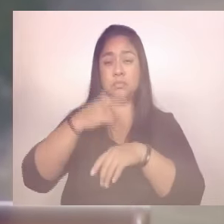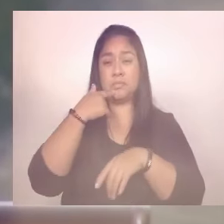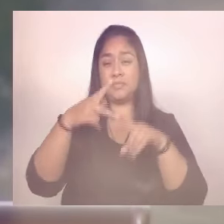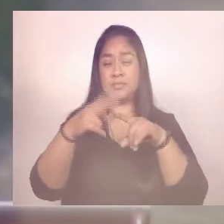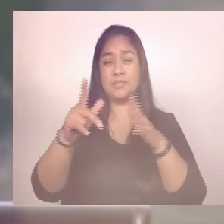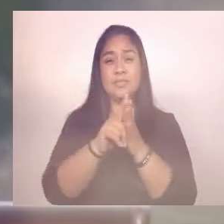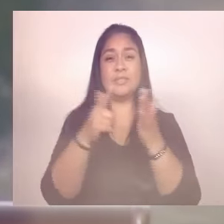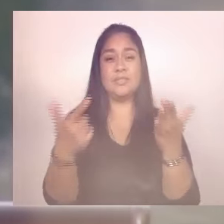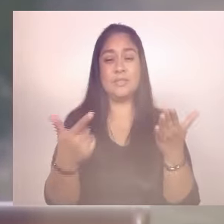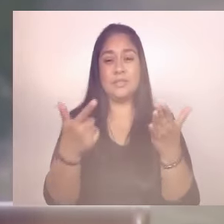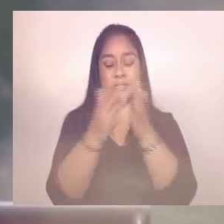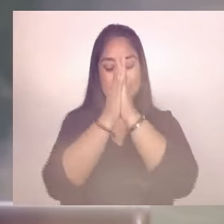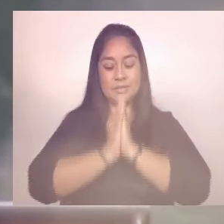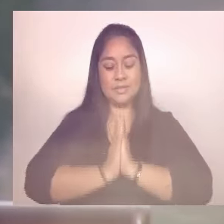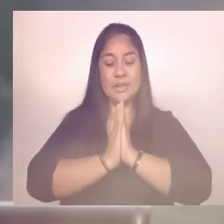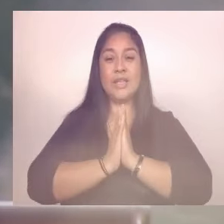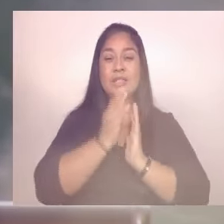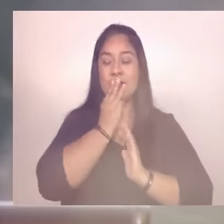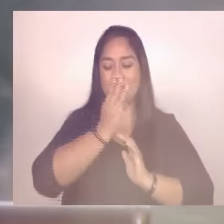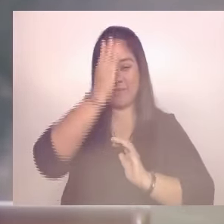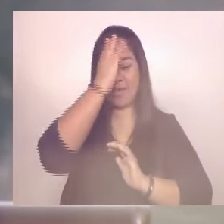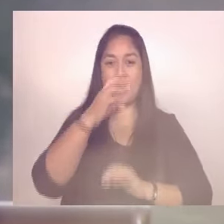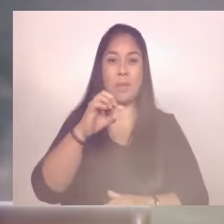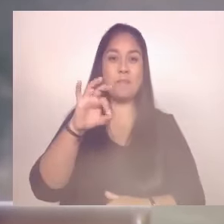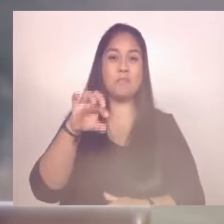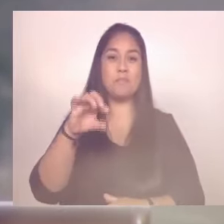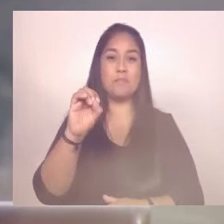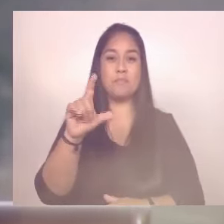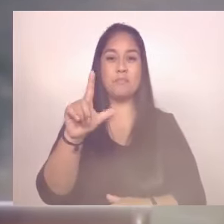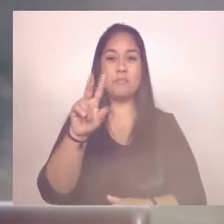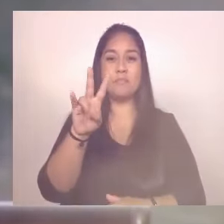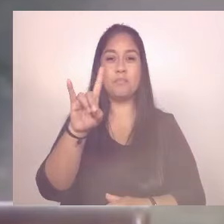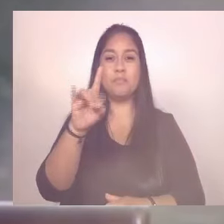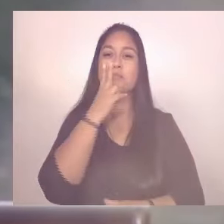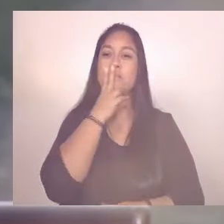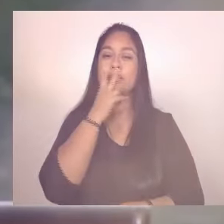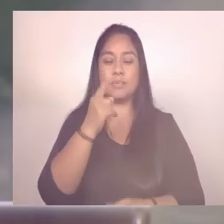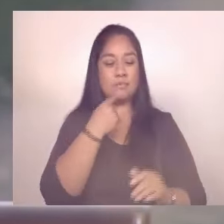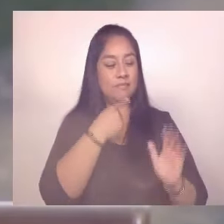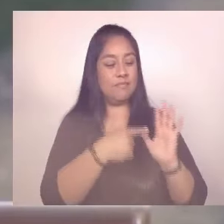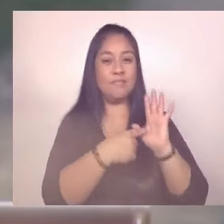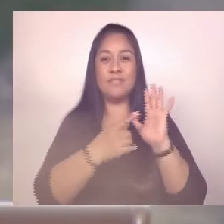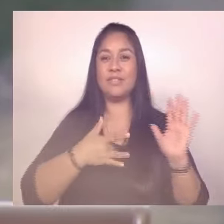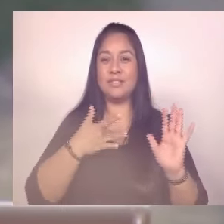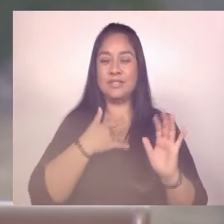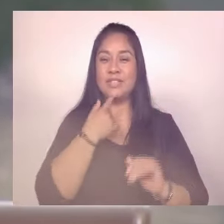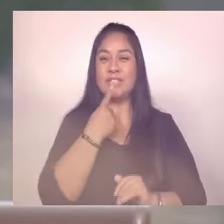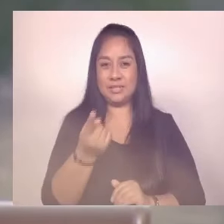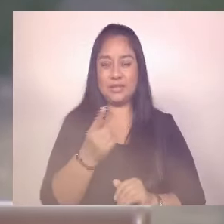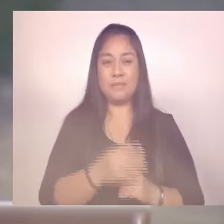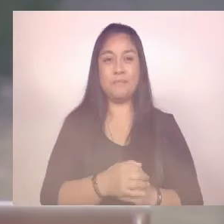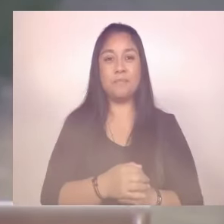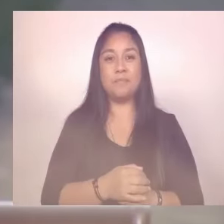citando al libro sagrado del pueblo maya, el Popol Vuh, que refleja este sentimiento,